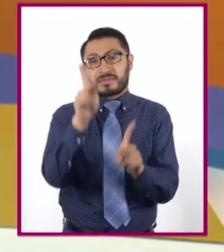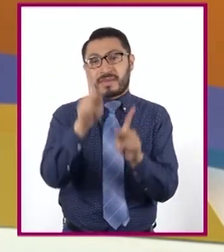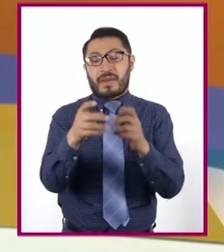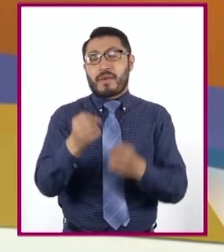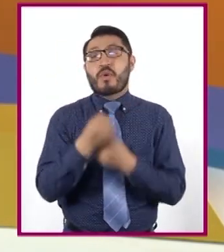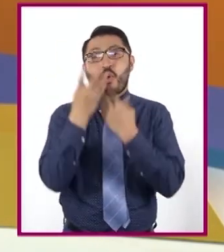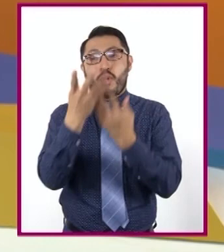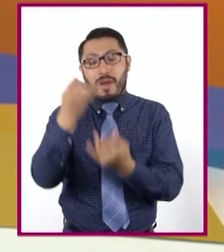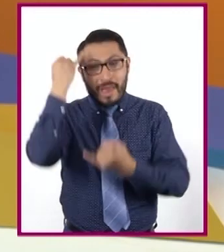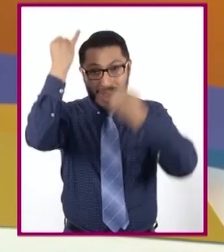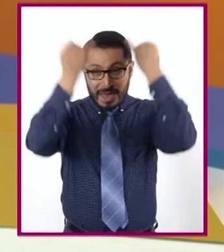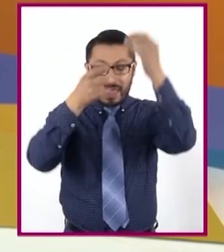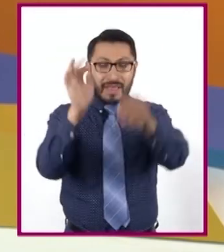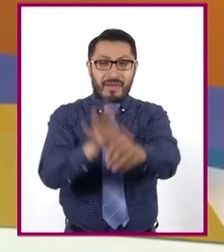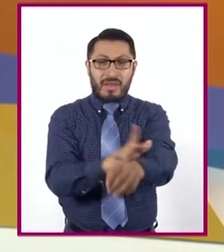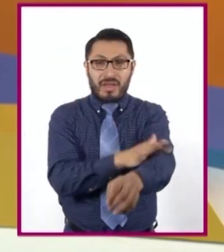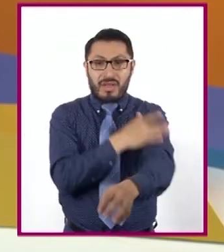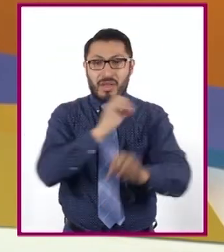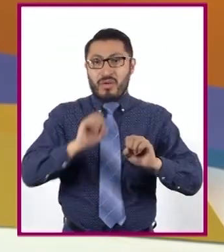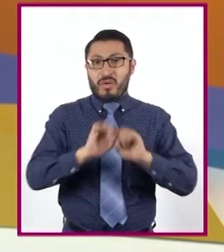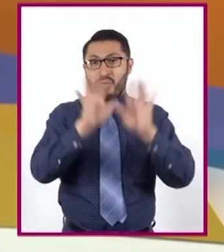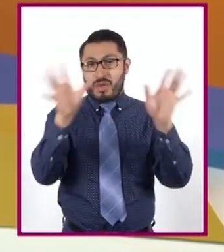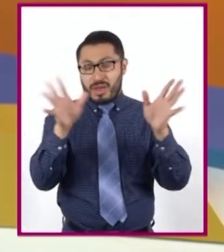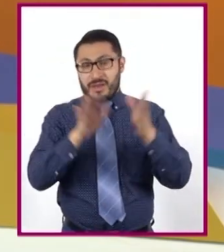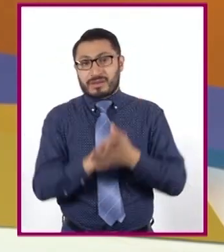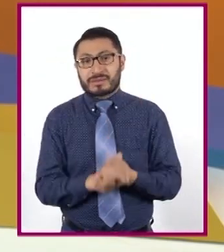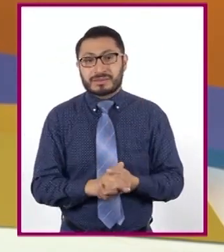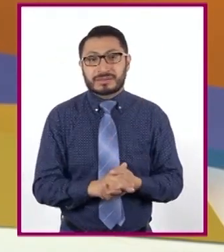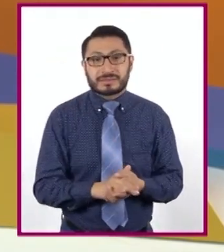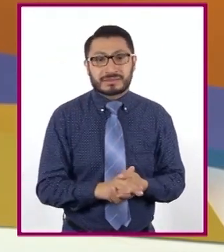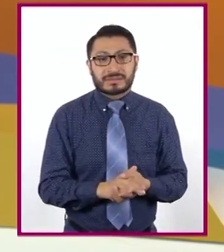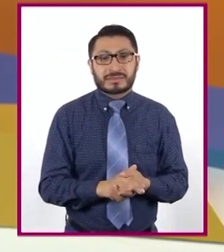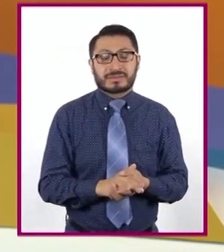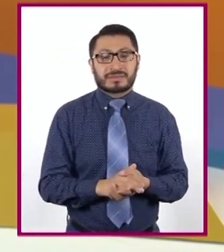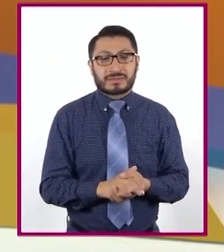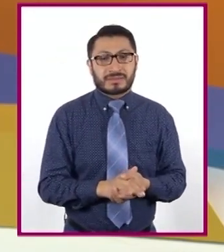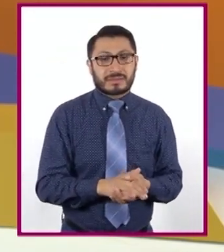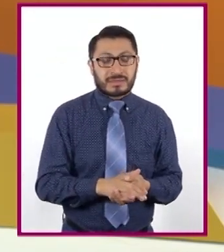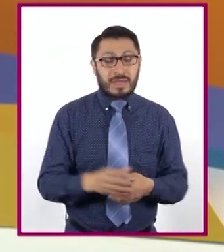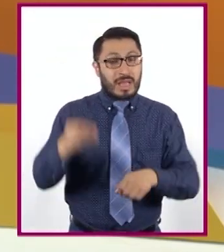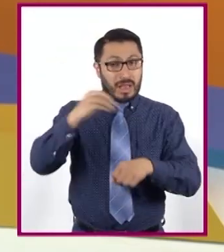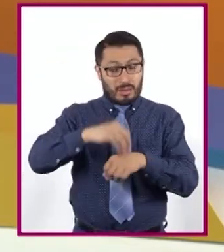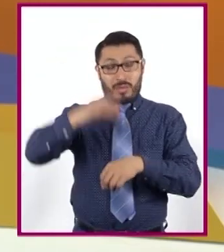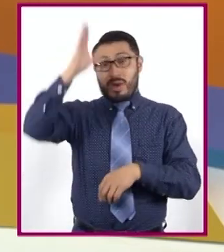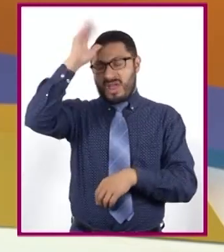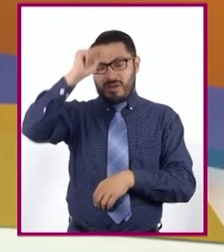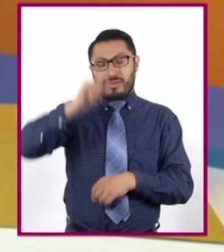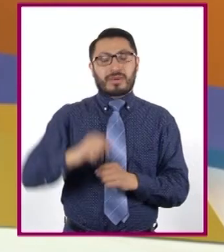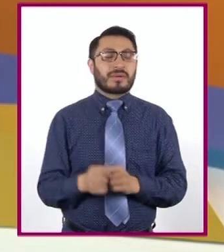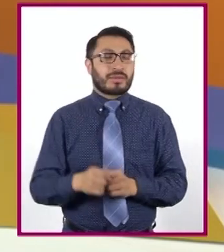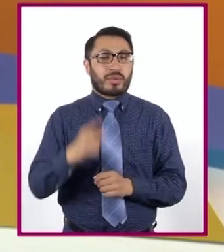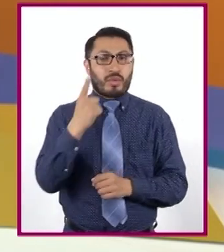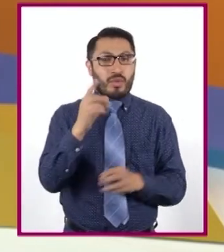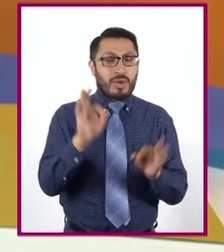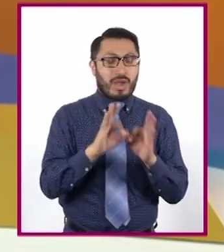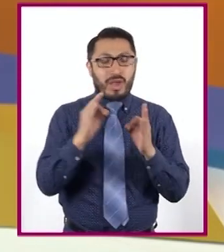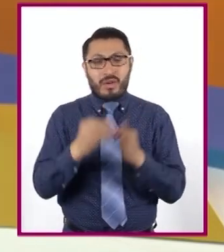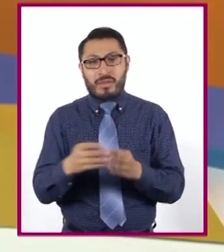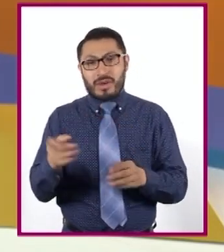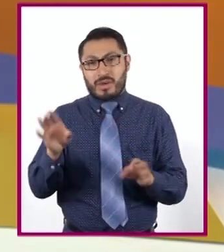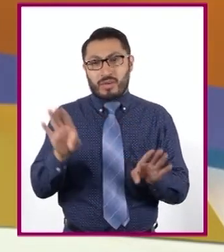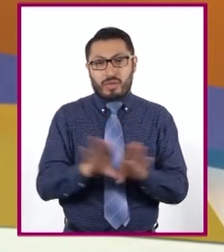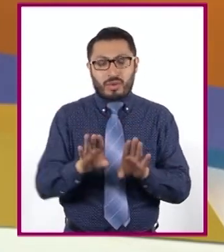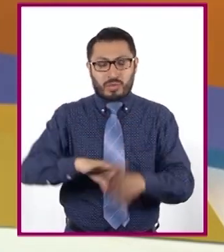ideas y emociones con claridad, además de llegar a acuerdos. una condición sería la voluntad de las